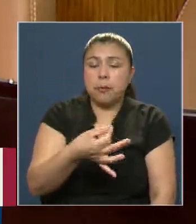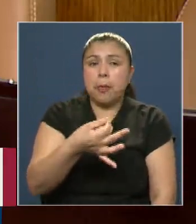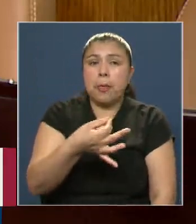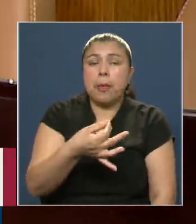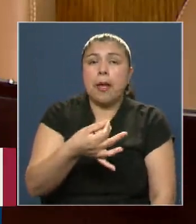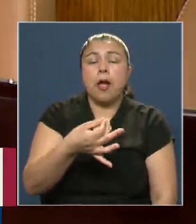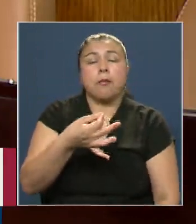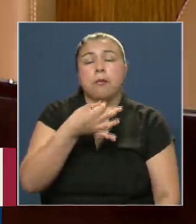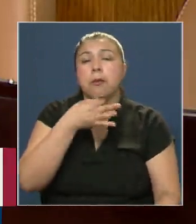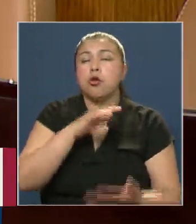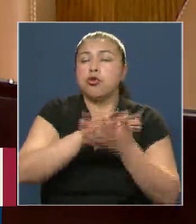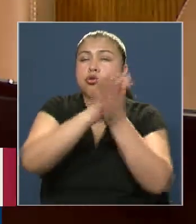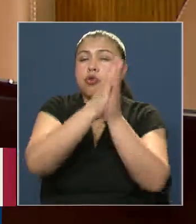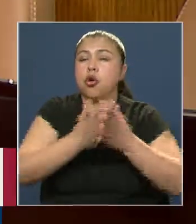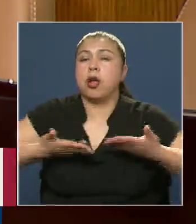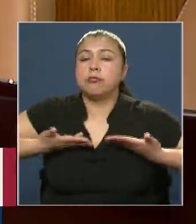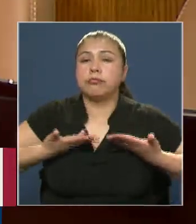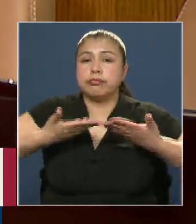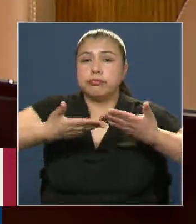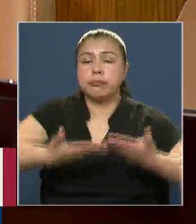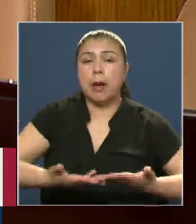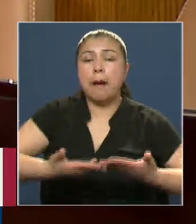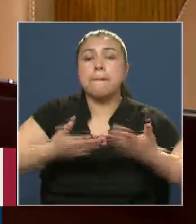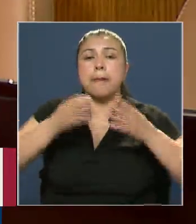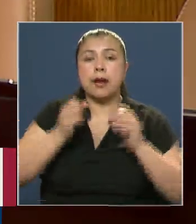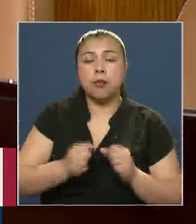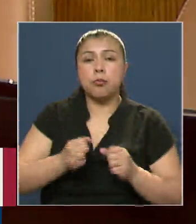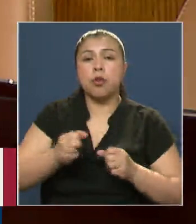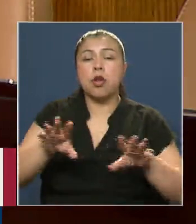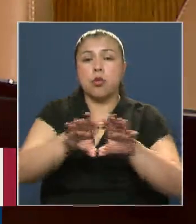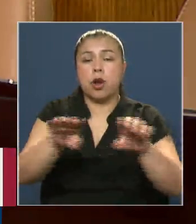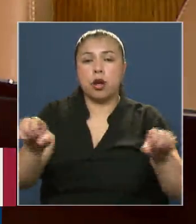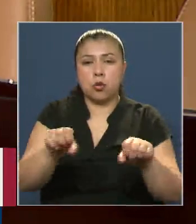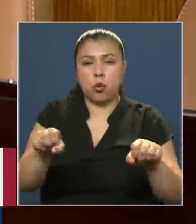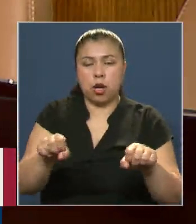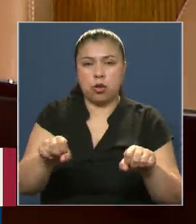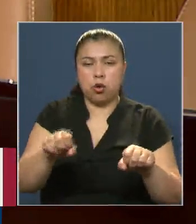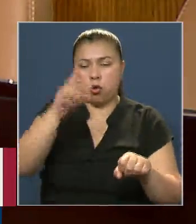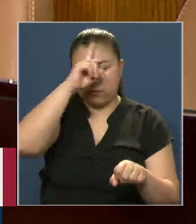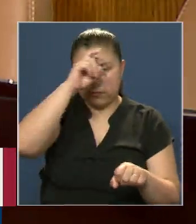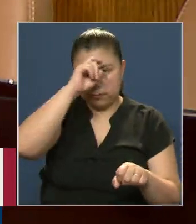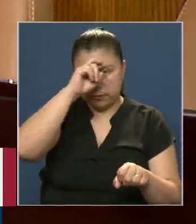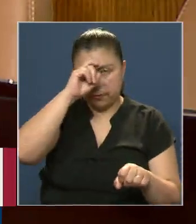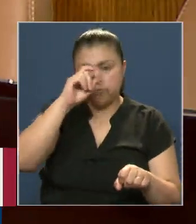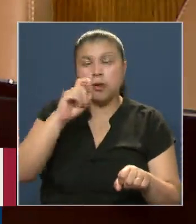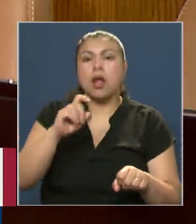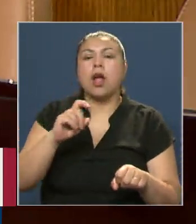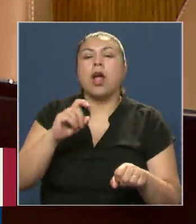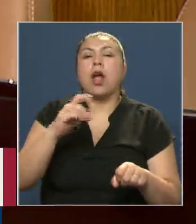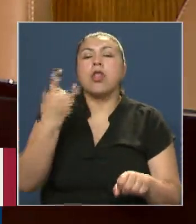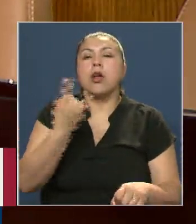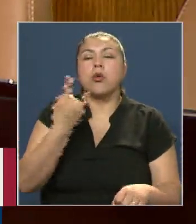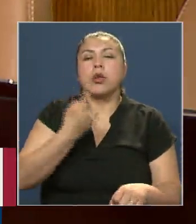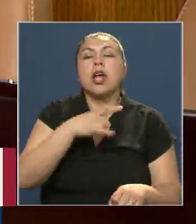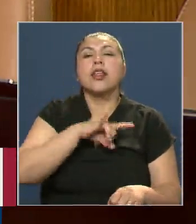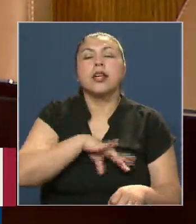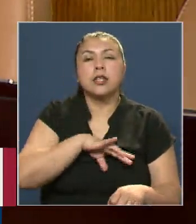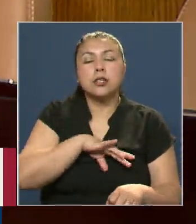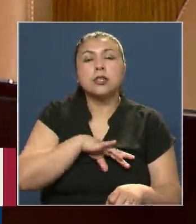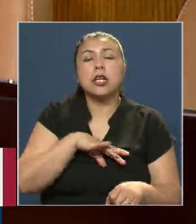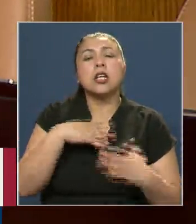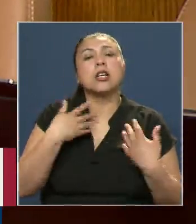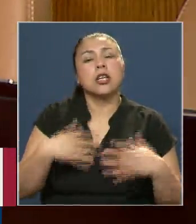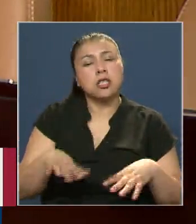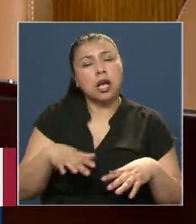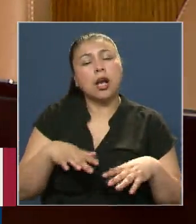la disposición para poder establecer un convenio con el Hospital Clínico de la Universidad de Chile, que por lo demás ya